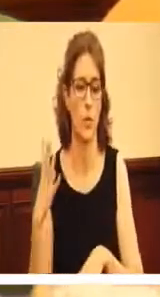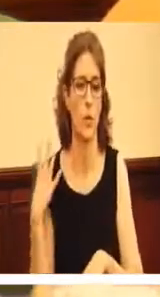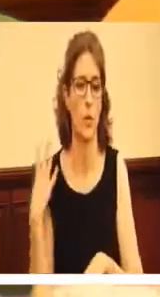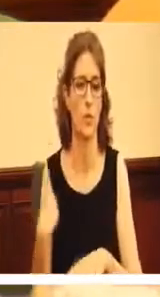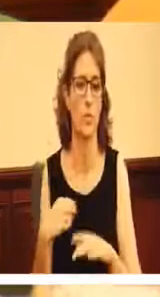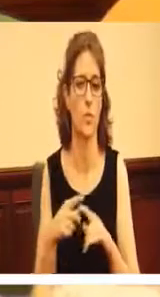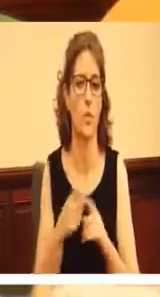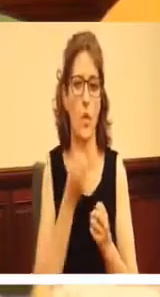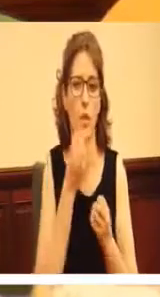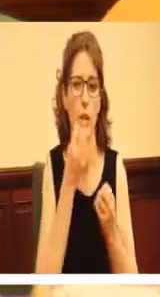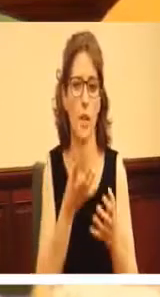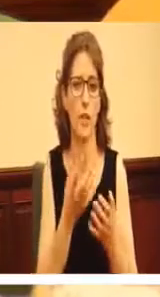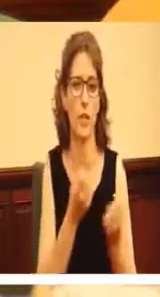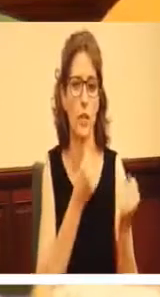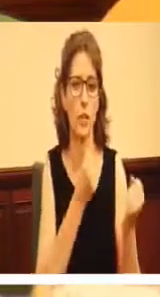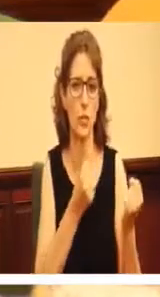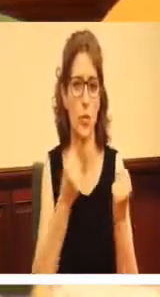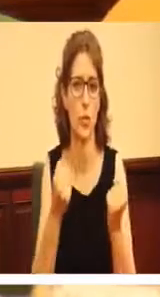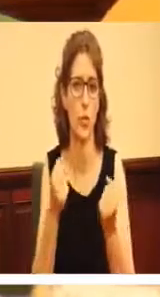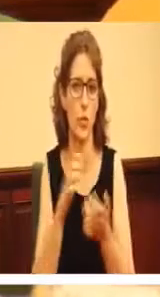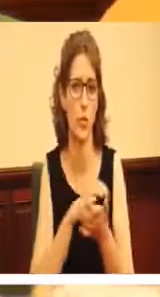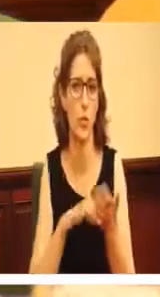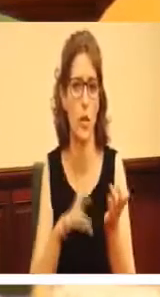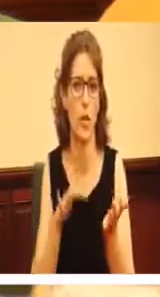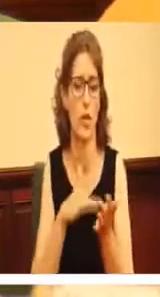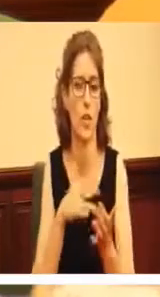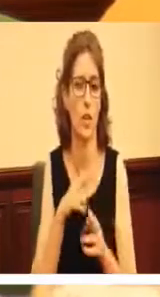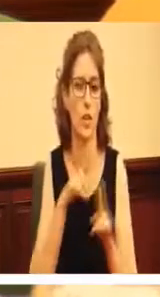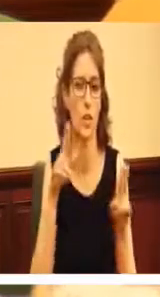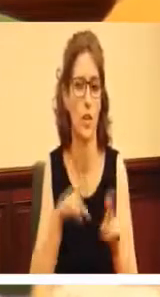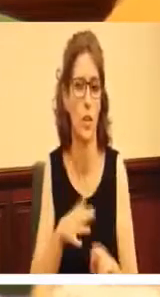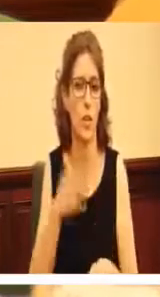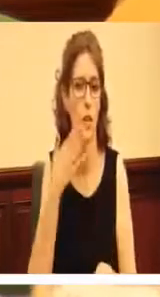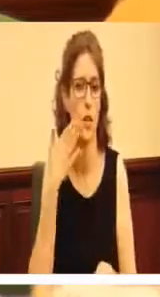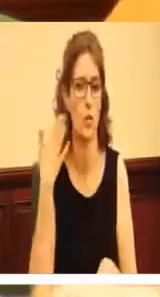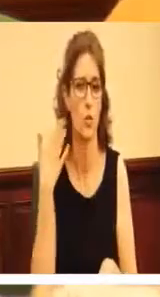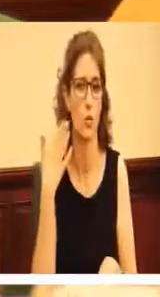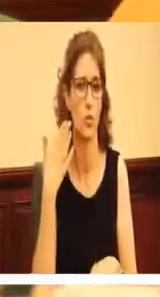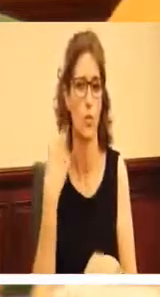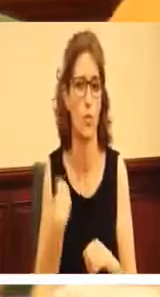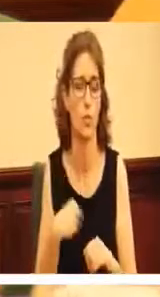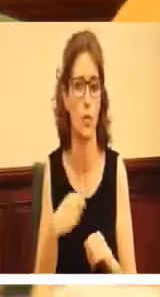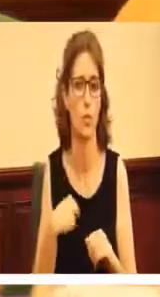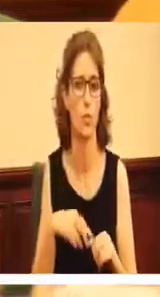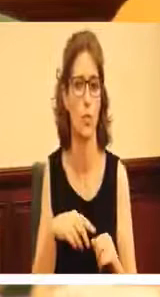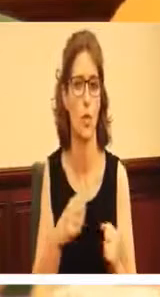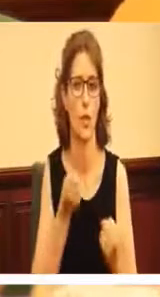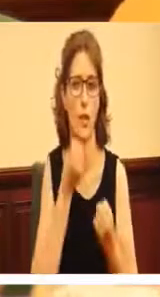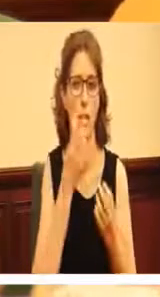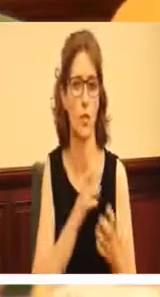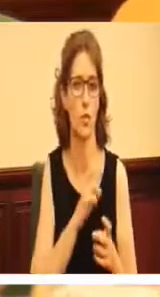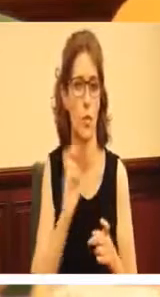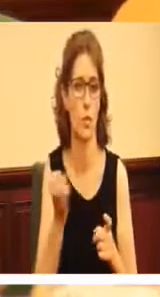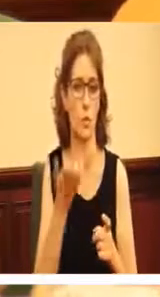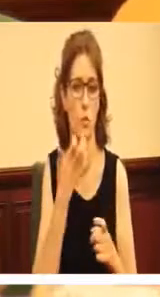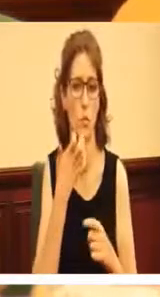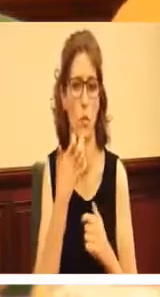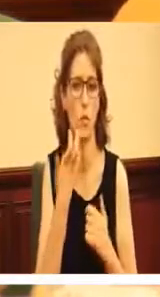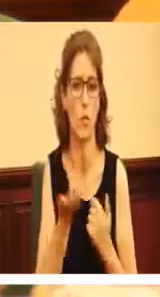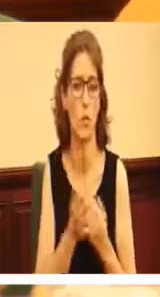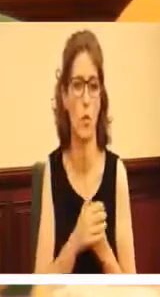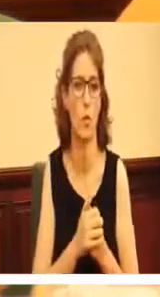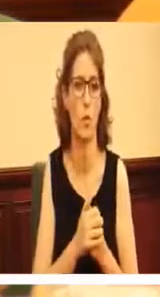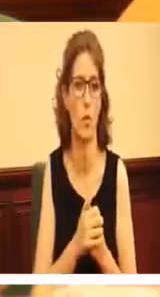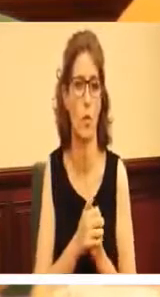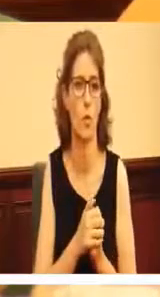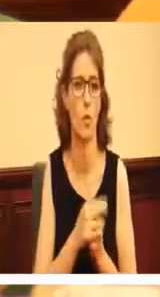las declaraciones institucionales sobre el Día Internacional del Orgullo y otras declaraciones, como por ejemplo la